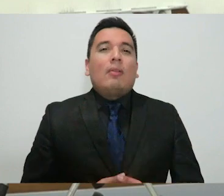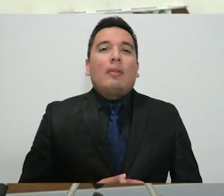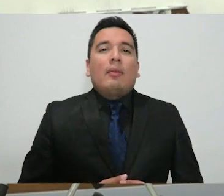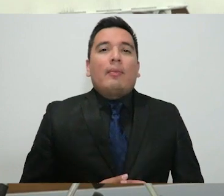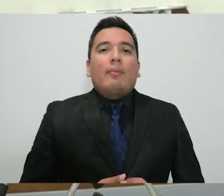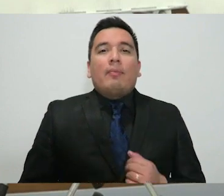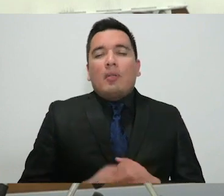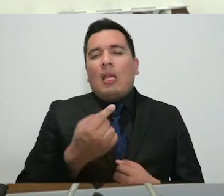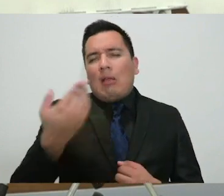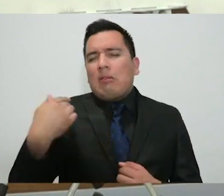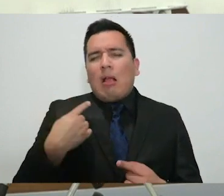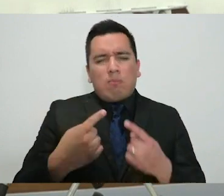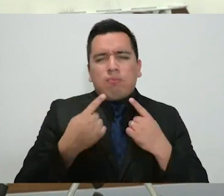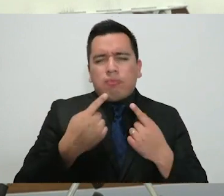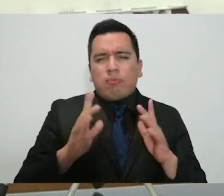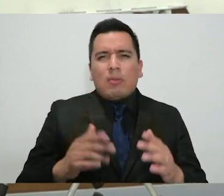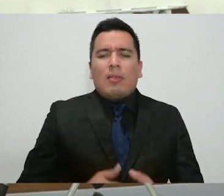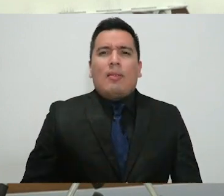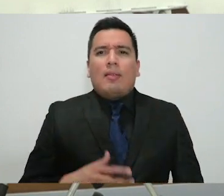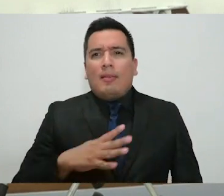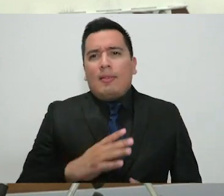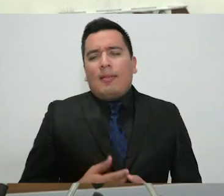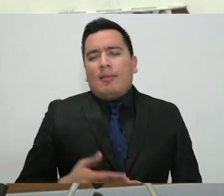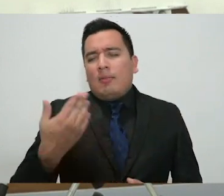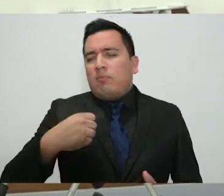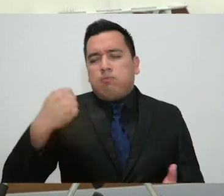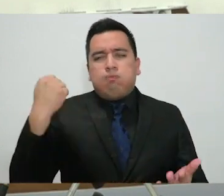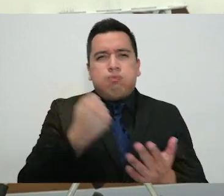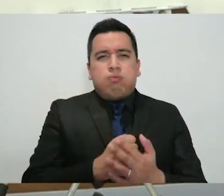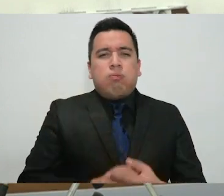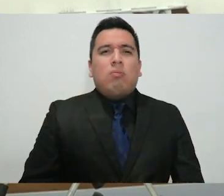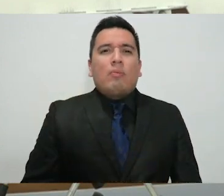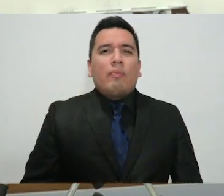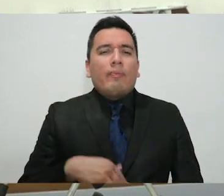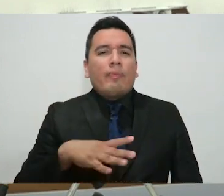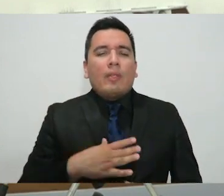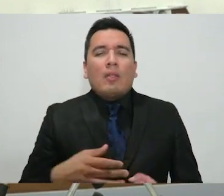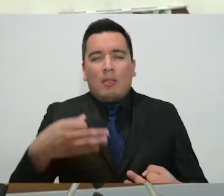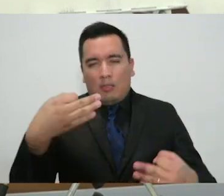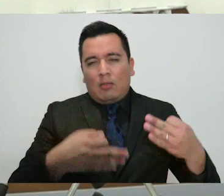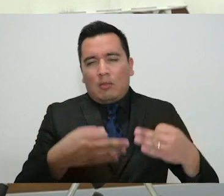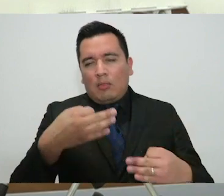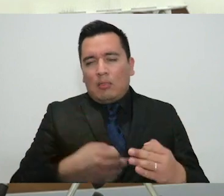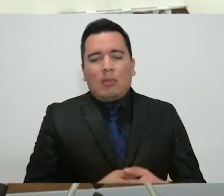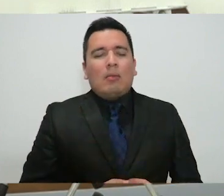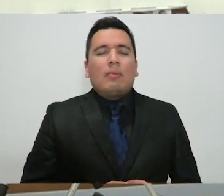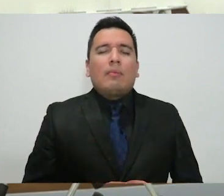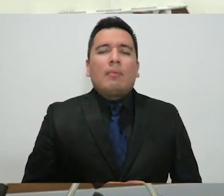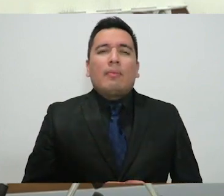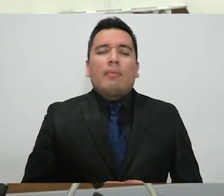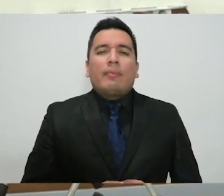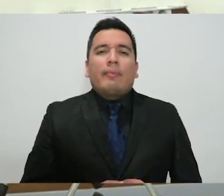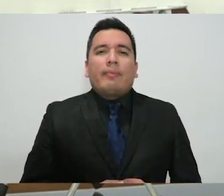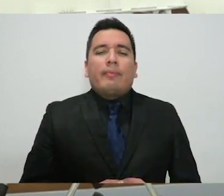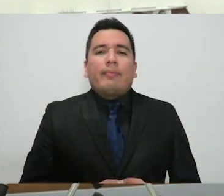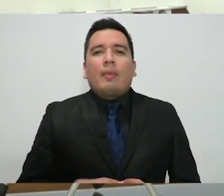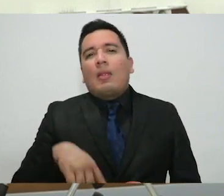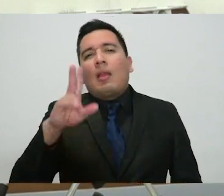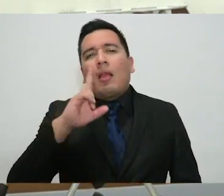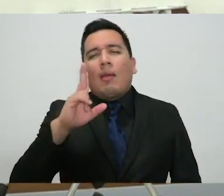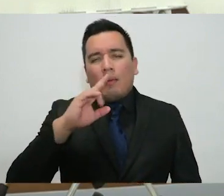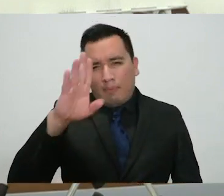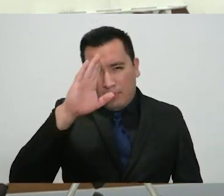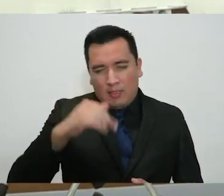ya se abrió también a partir de una sentencia del Tribunal Electoral Federal. Se dijo, a ver, hay